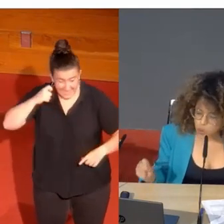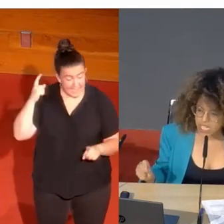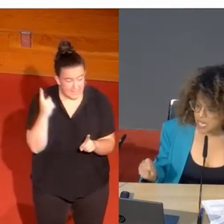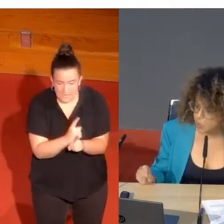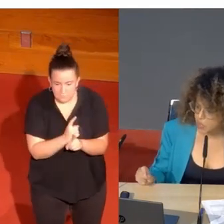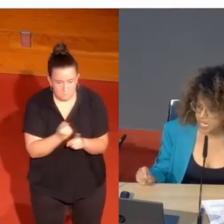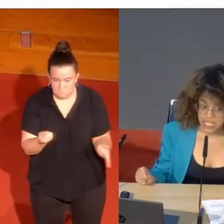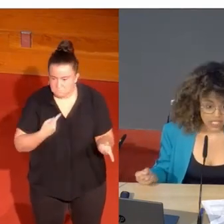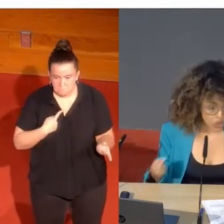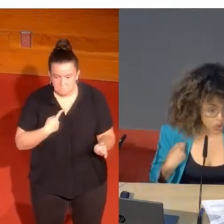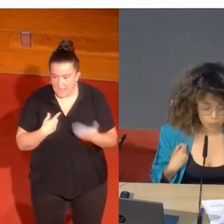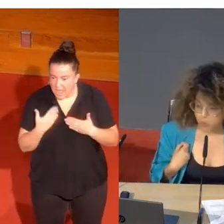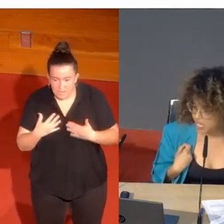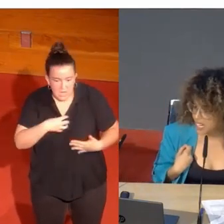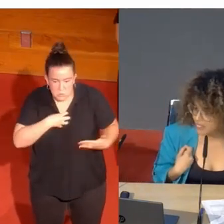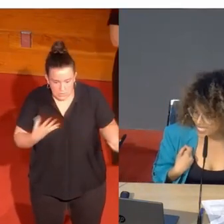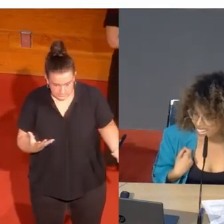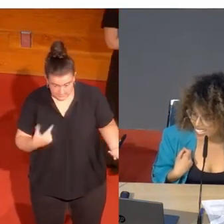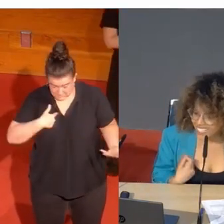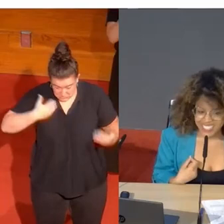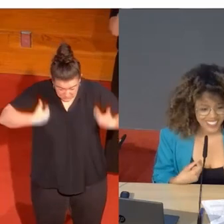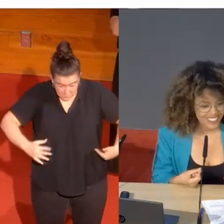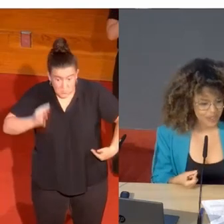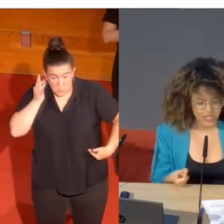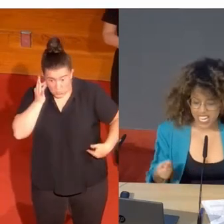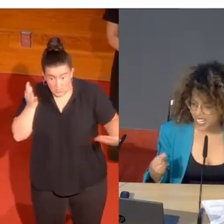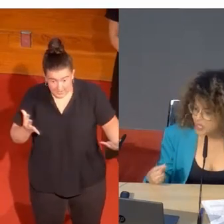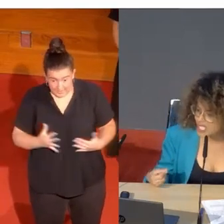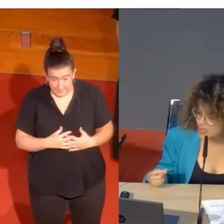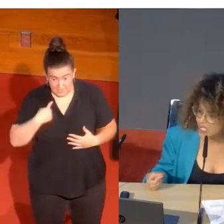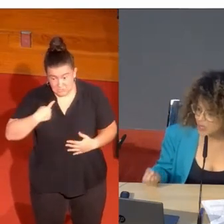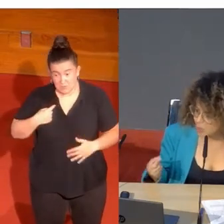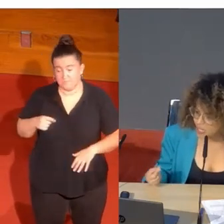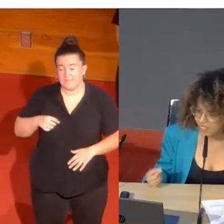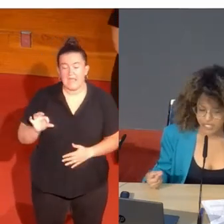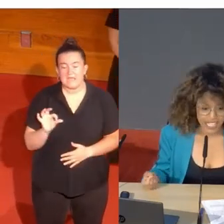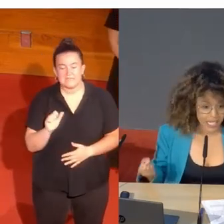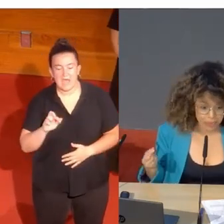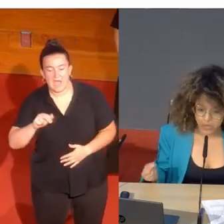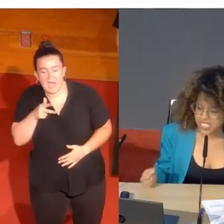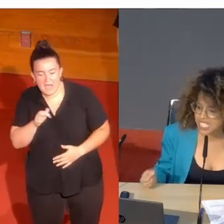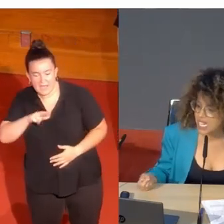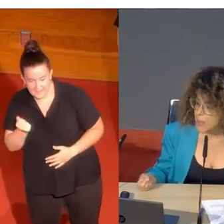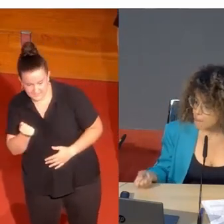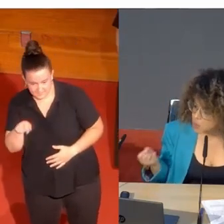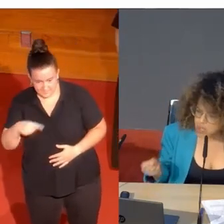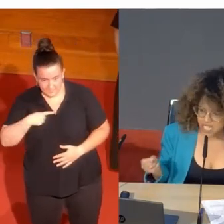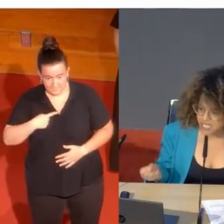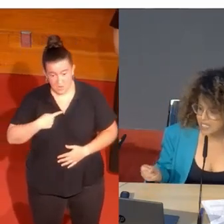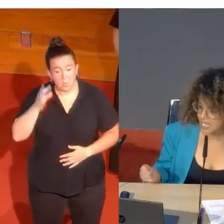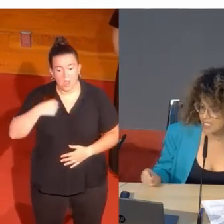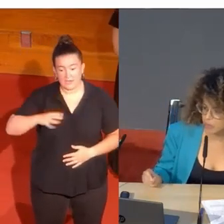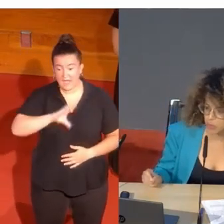que que nunca se aborda yo como mujer africana como sahrawi que soy como mujer africana y periodista